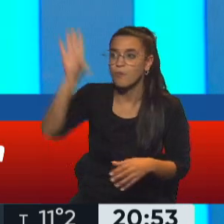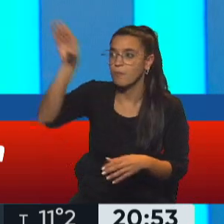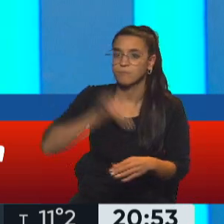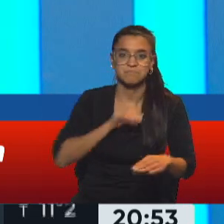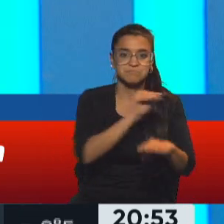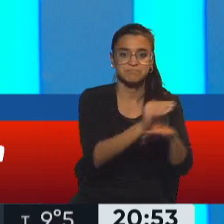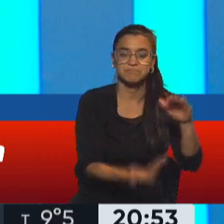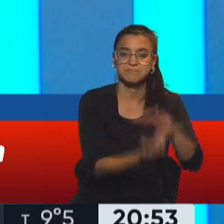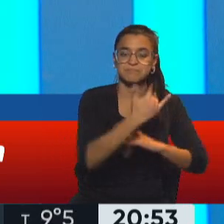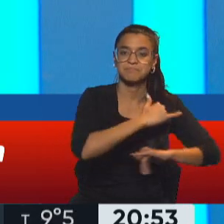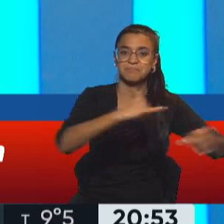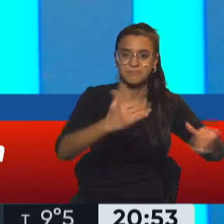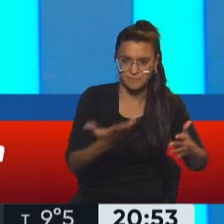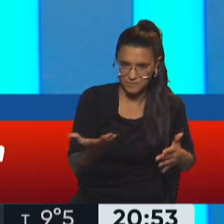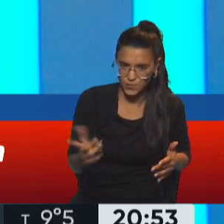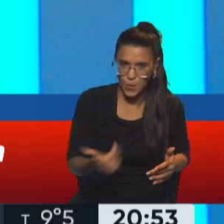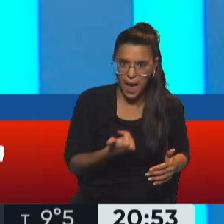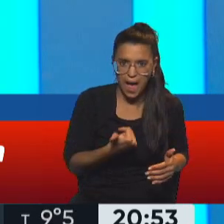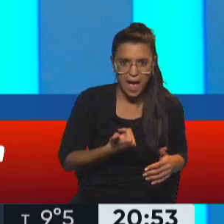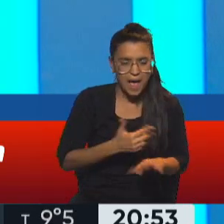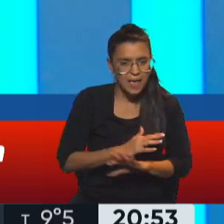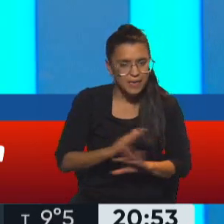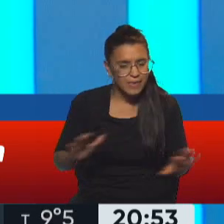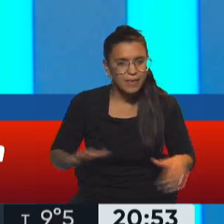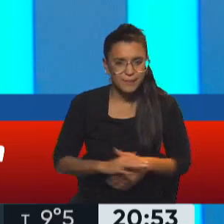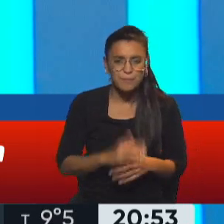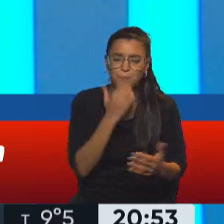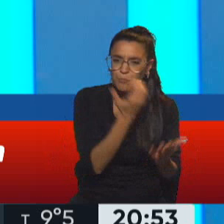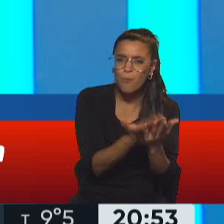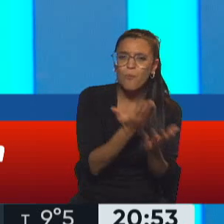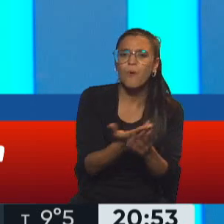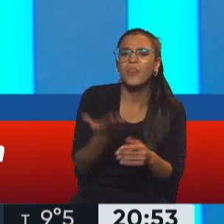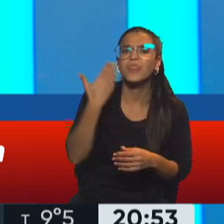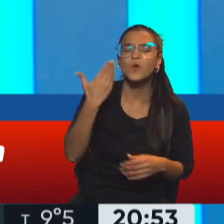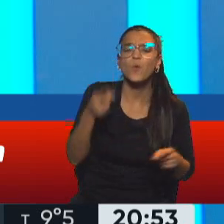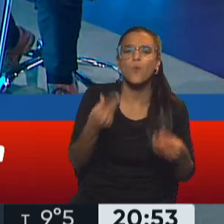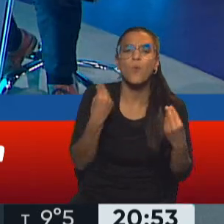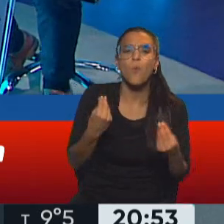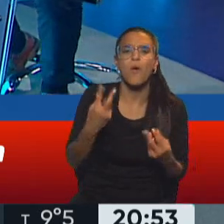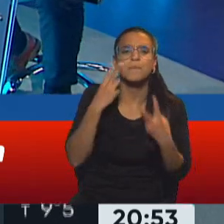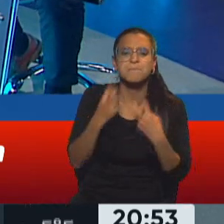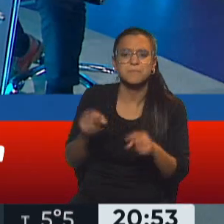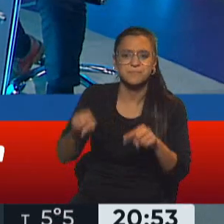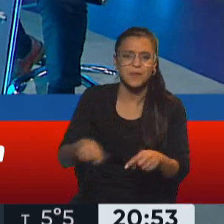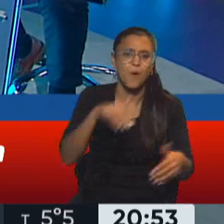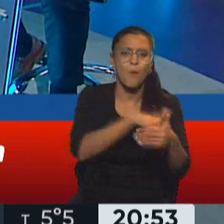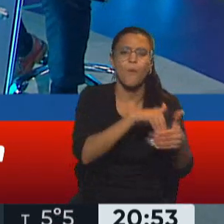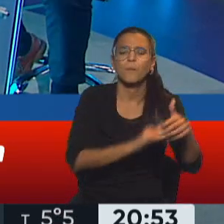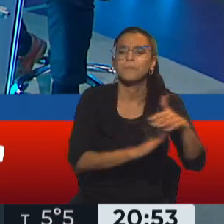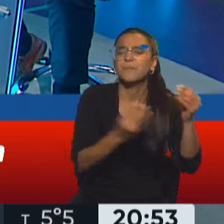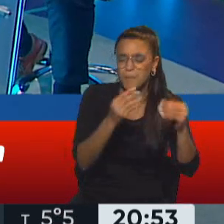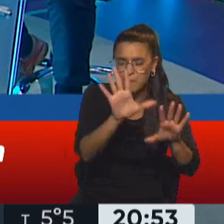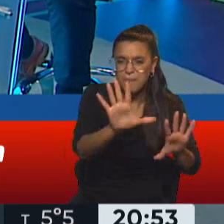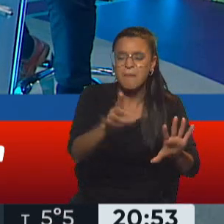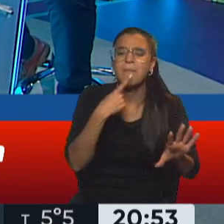copiar, pero es impresionante, es impresionante. Sí, ha tomado discursos. ¿Cuál es la causa vamos de a incendiar el Banco Central. No, pero ha